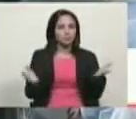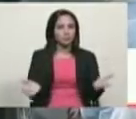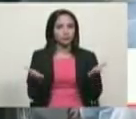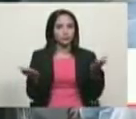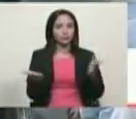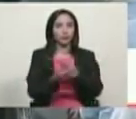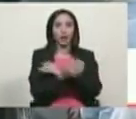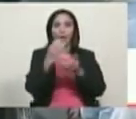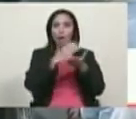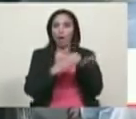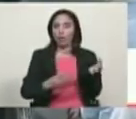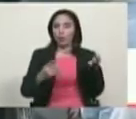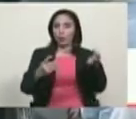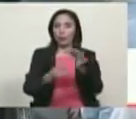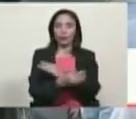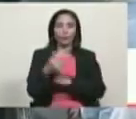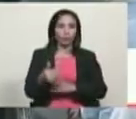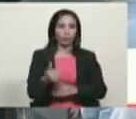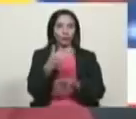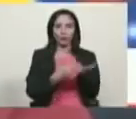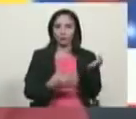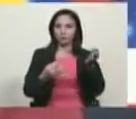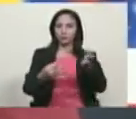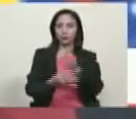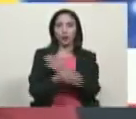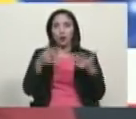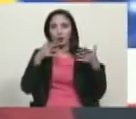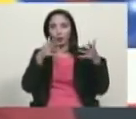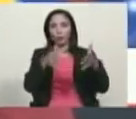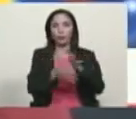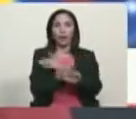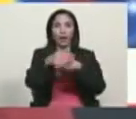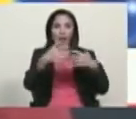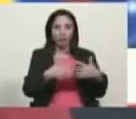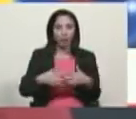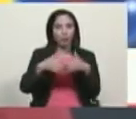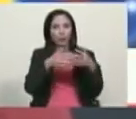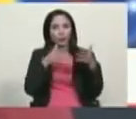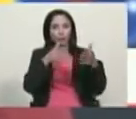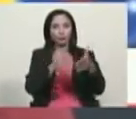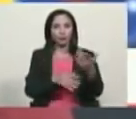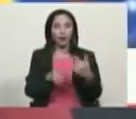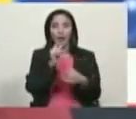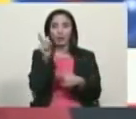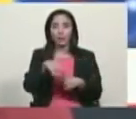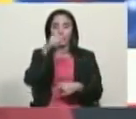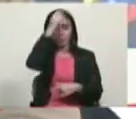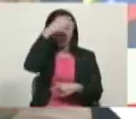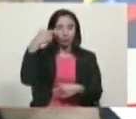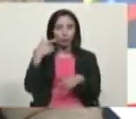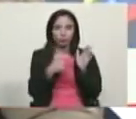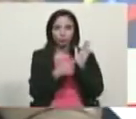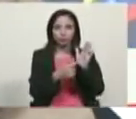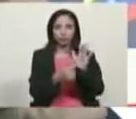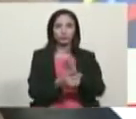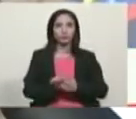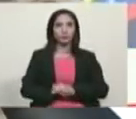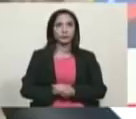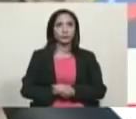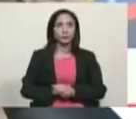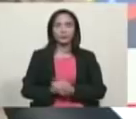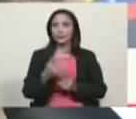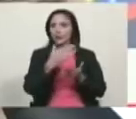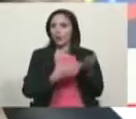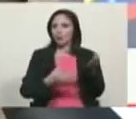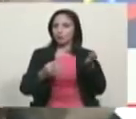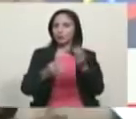con un documento central dirigido al pueblo de los Estados Unidos y al señor Donald Trump. Un